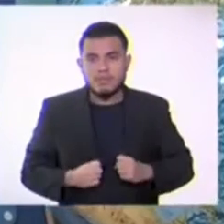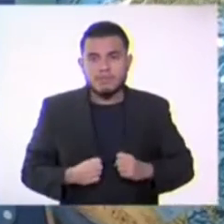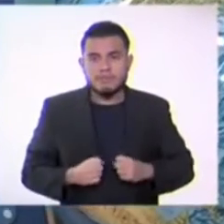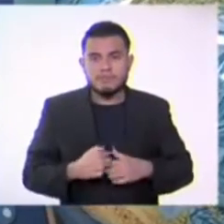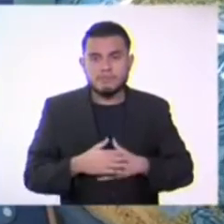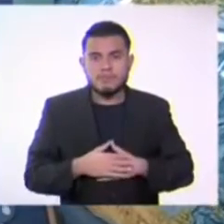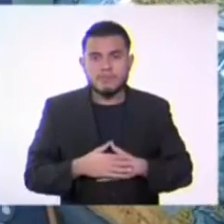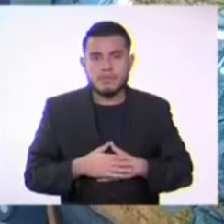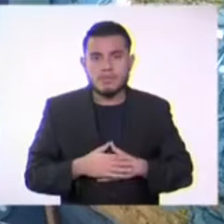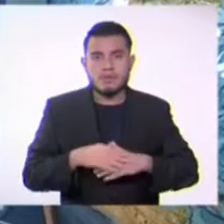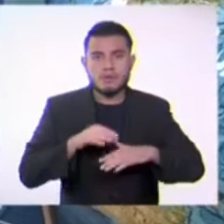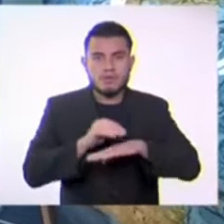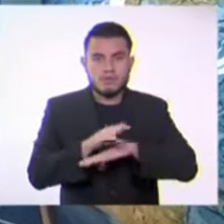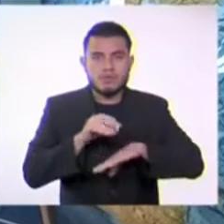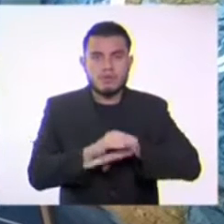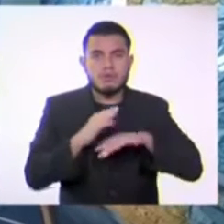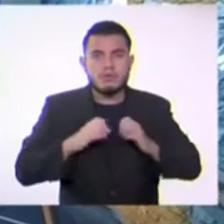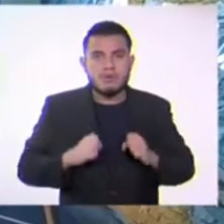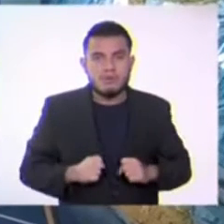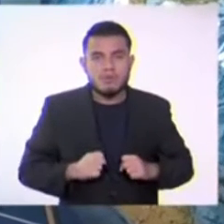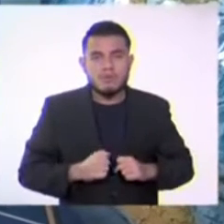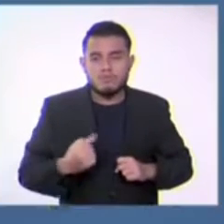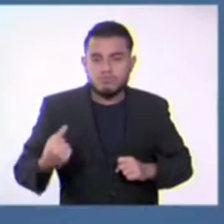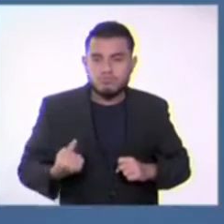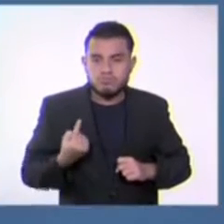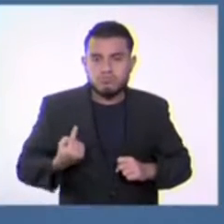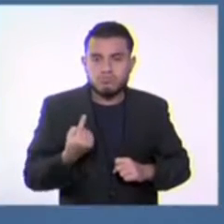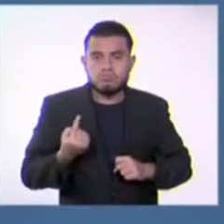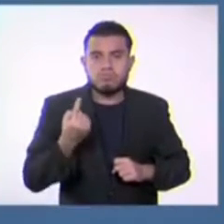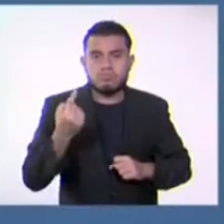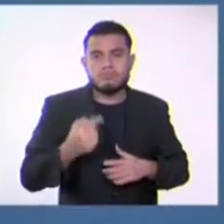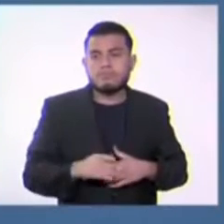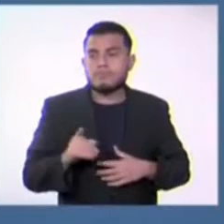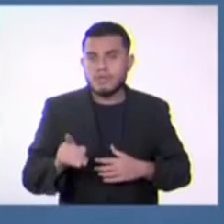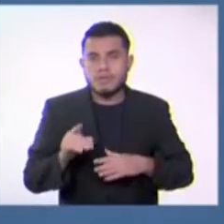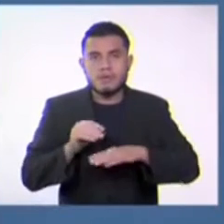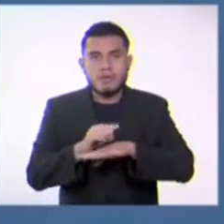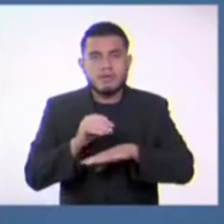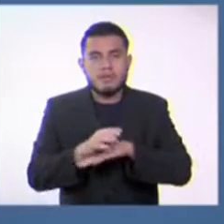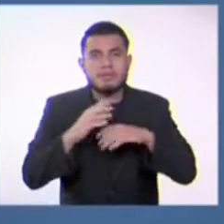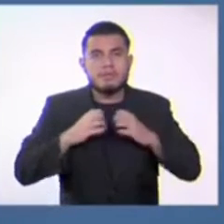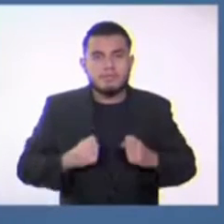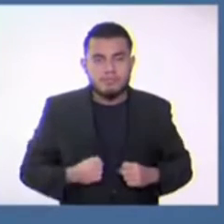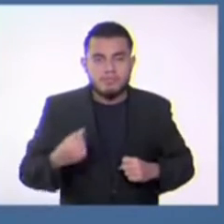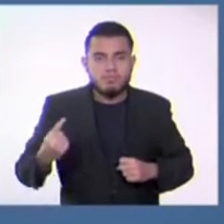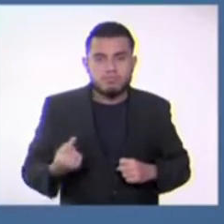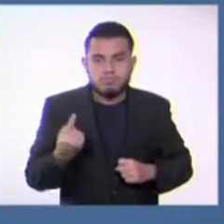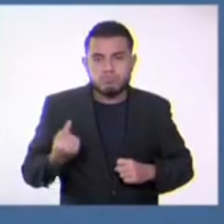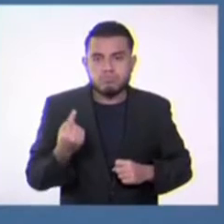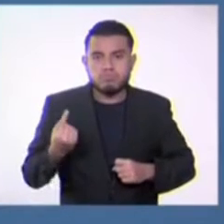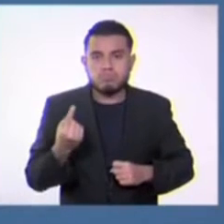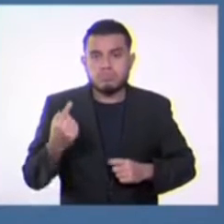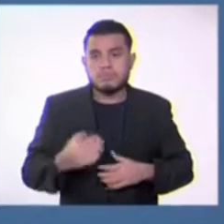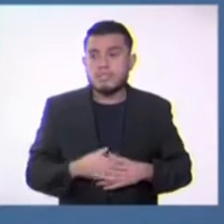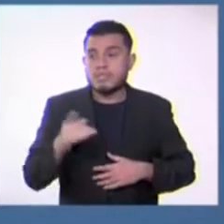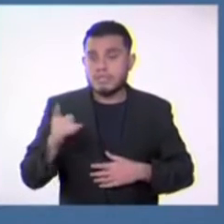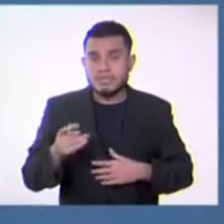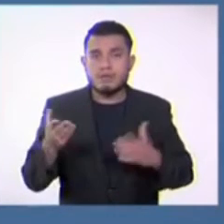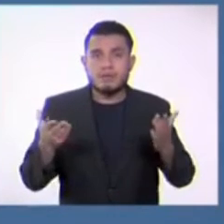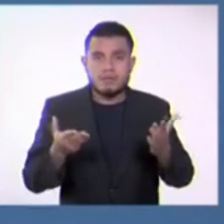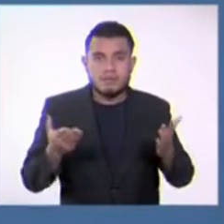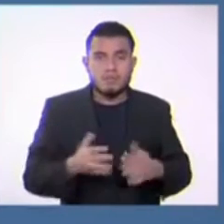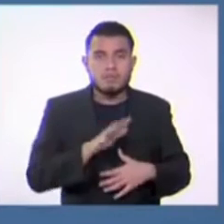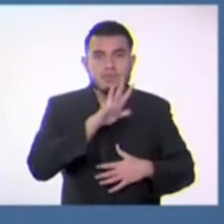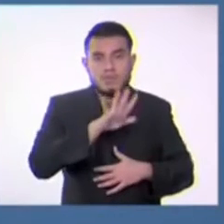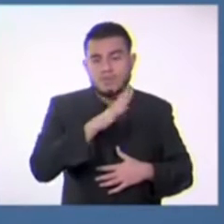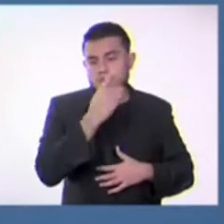del Consejo de Gobierno Revolucionario. Este Consejo de Gobierno Revolucionario estaba formado por